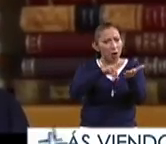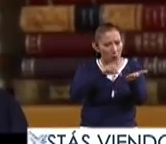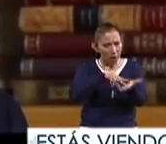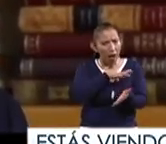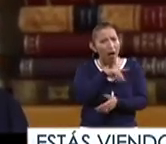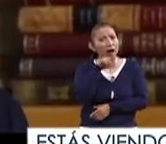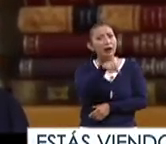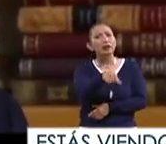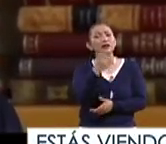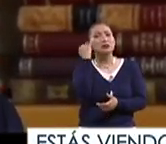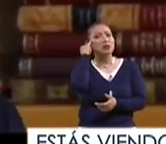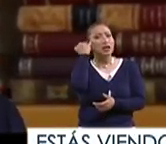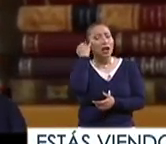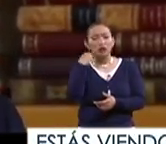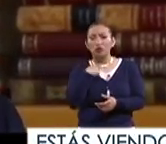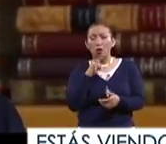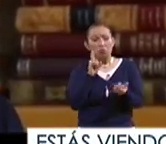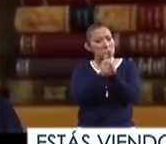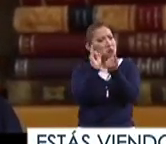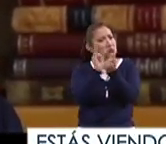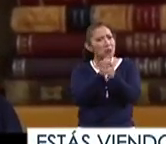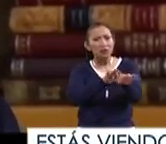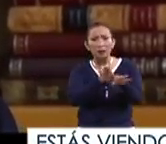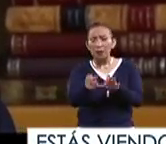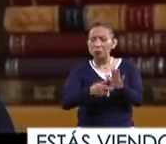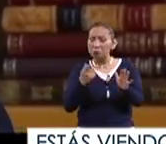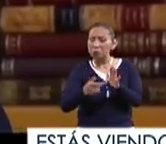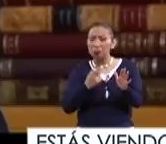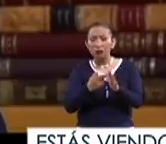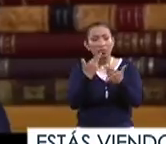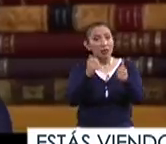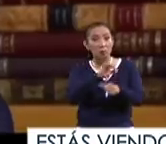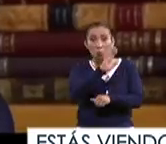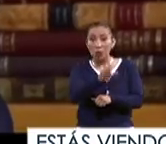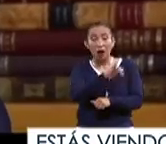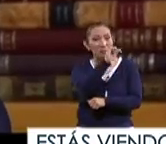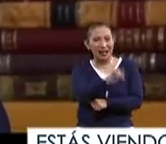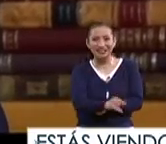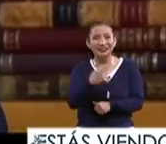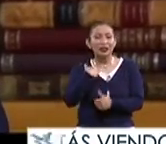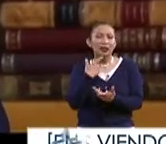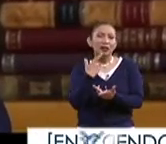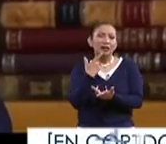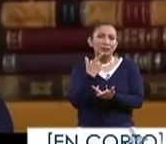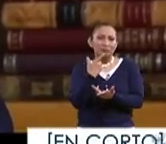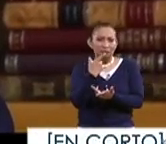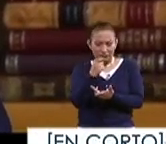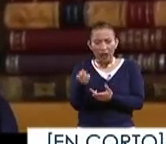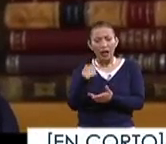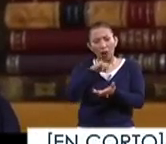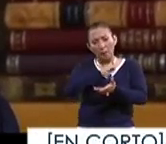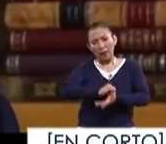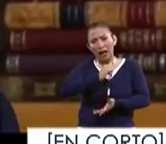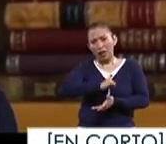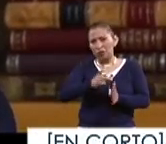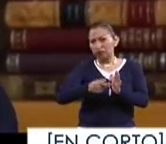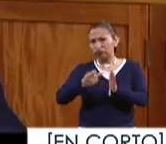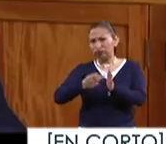valores. Y trabajé mucho con ellos. Afortunadamente ninguno se me murió, pero más de 100 en un